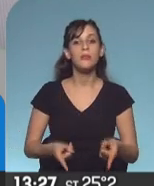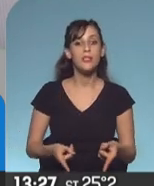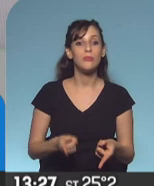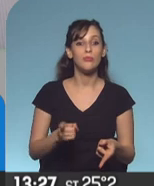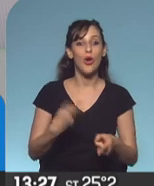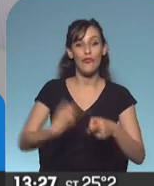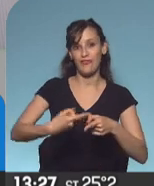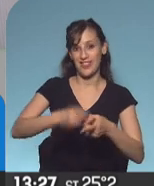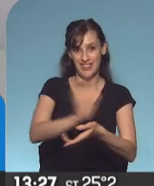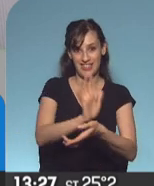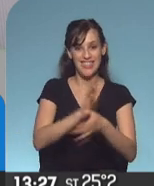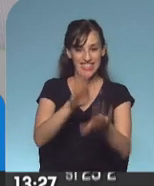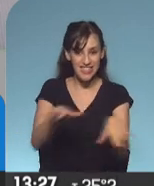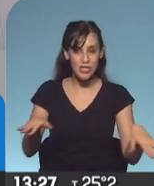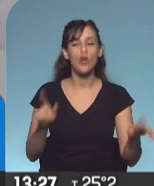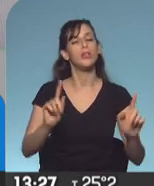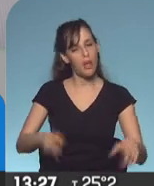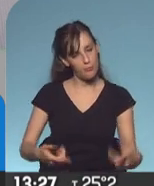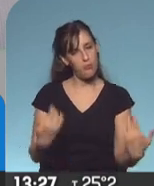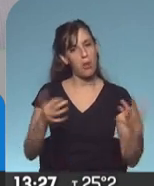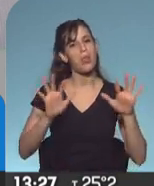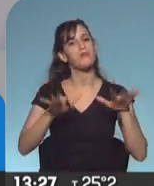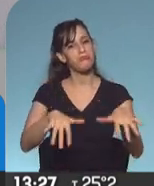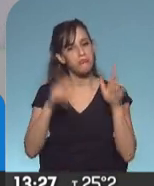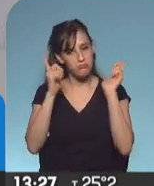para que chicos y chicas puedan divertirse e ir conociendo